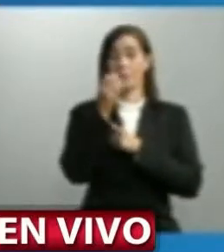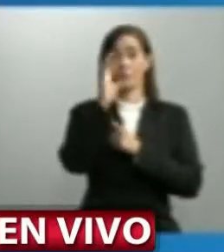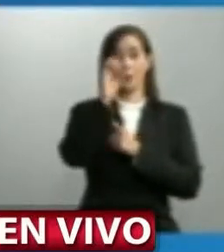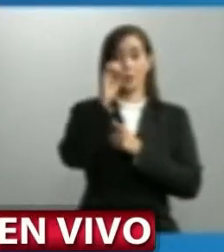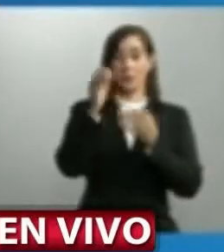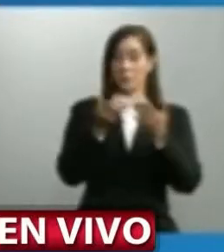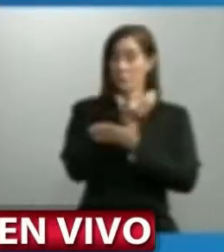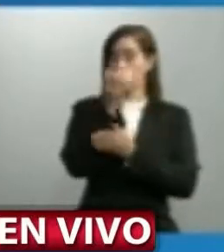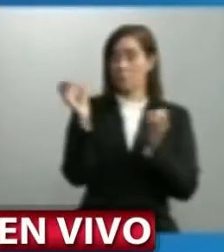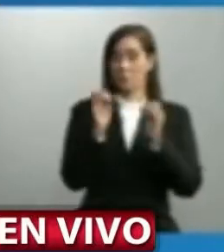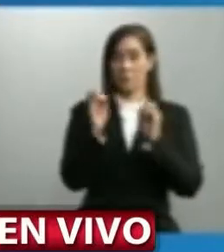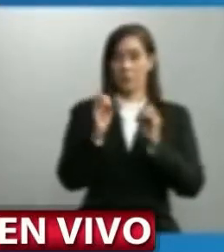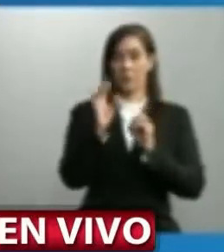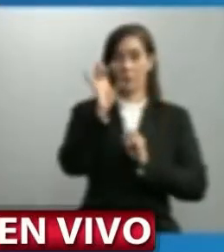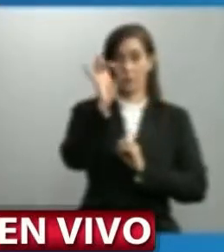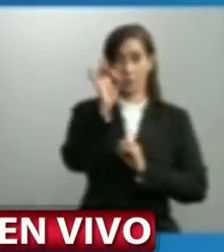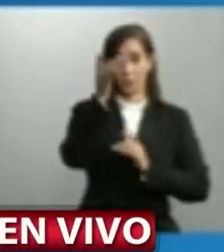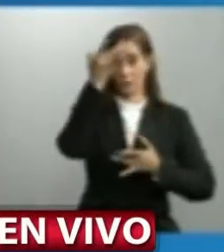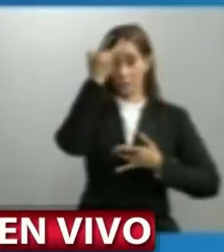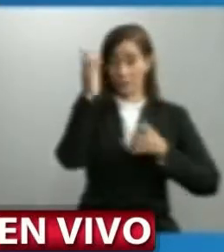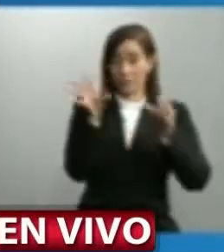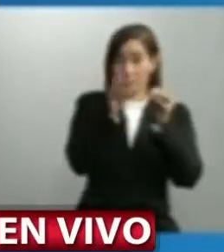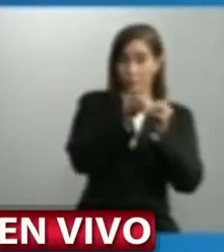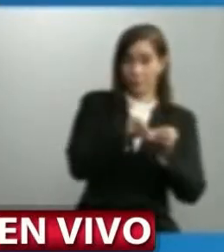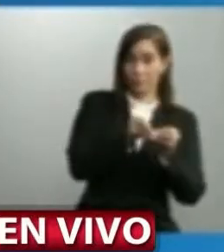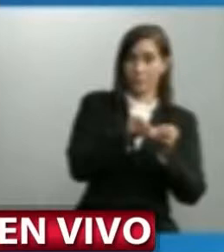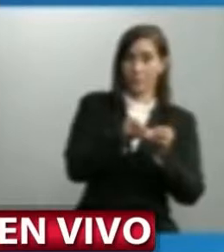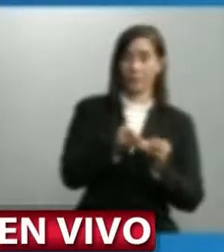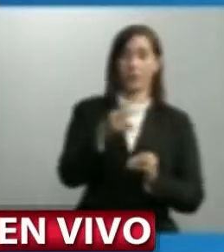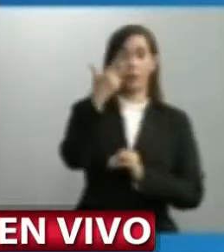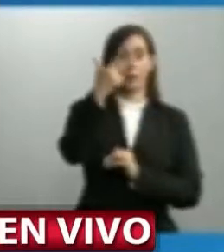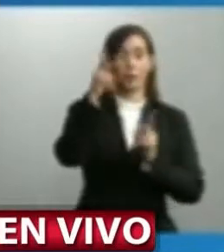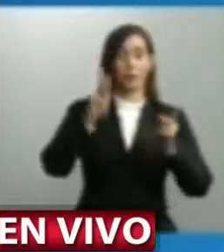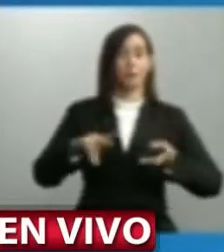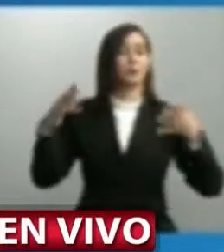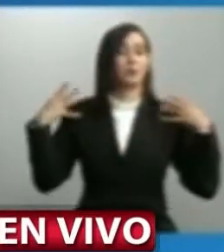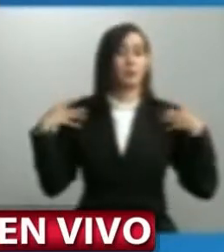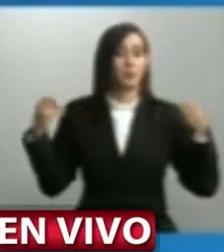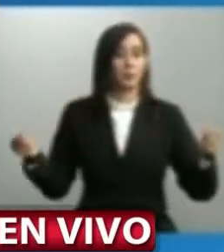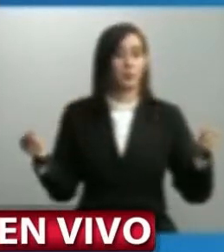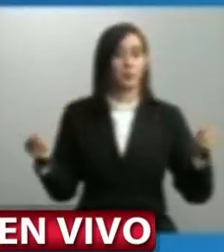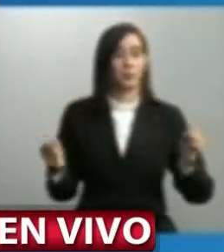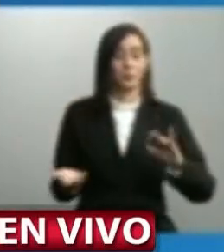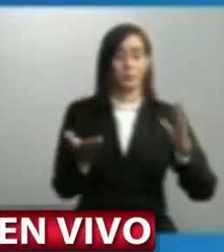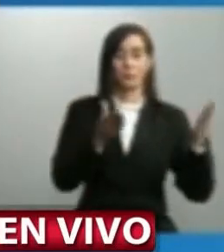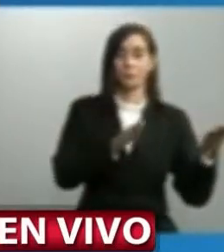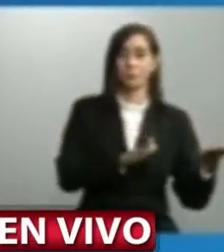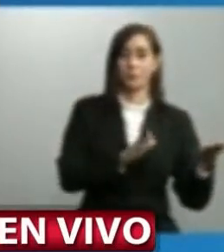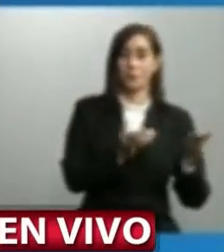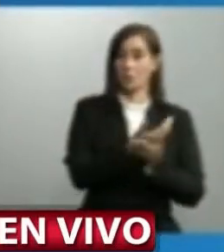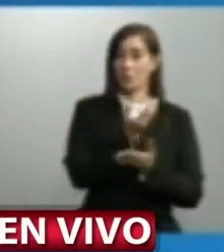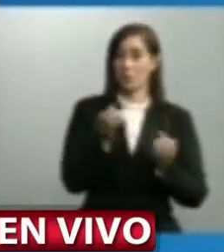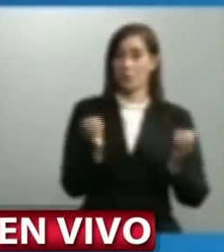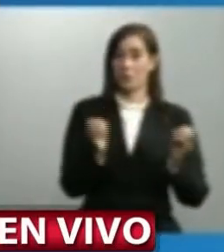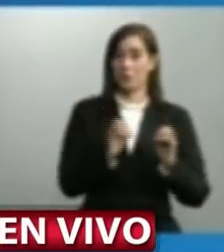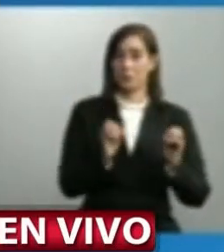casos nuevos, 8 acumulados, 3 recuperados, 0 casos